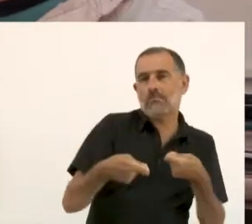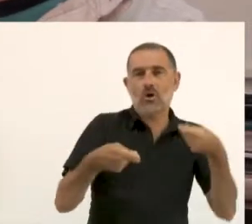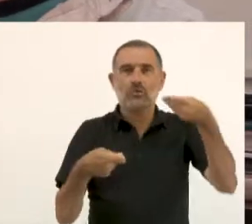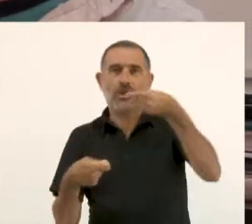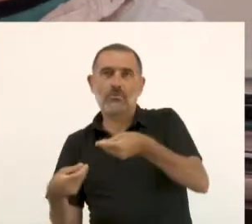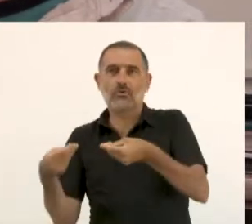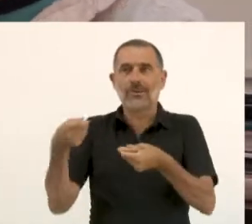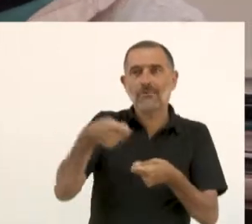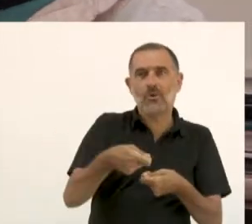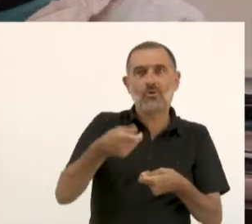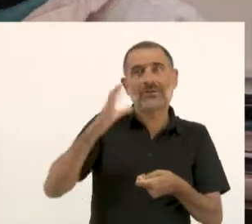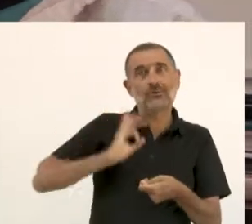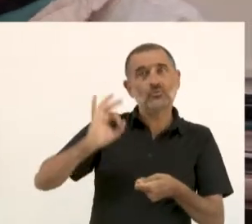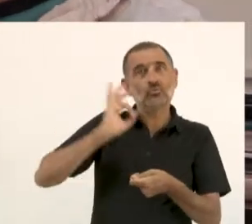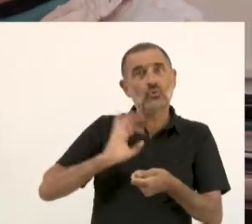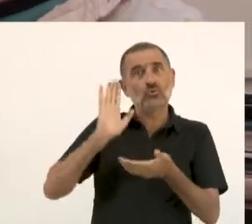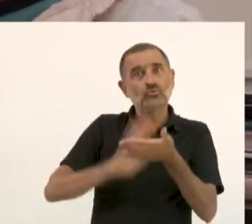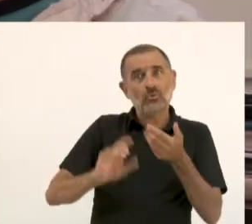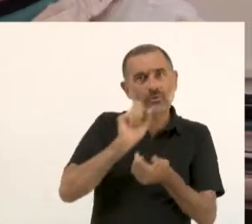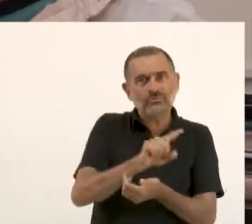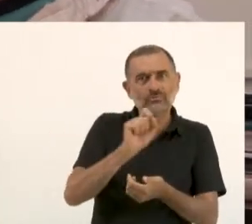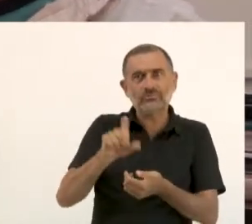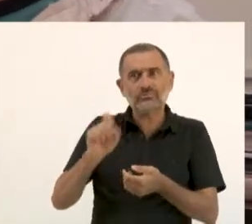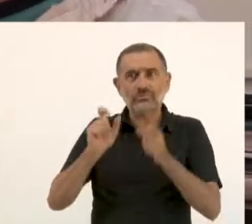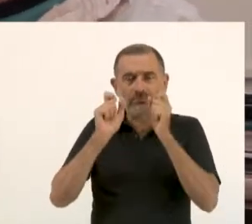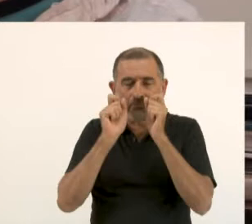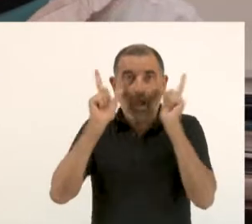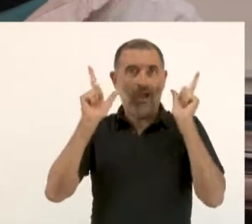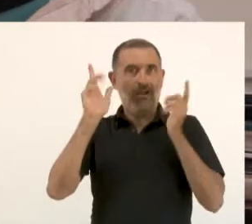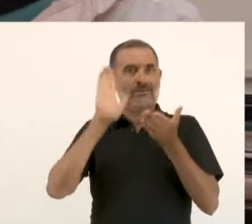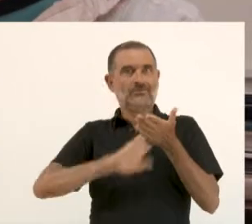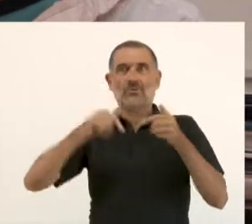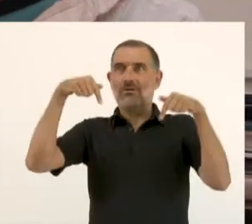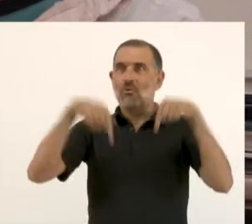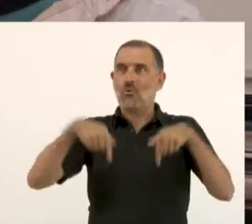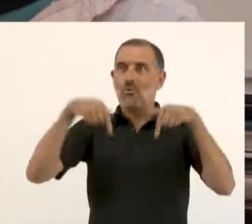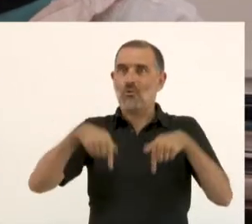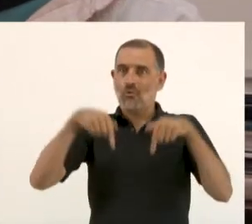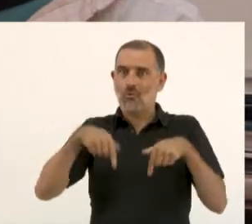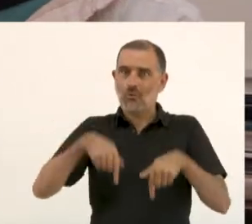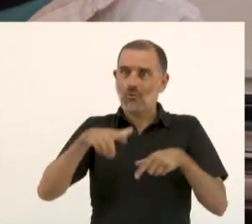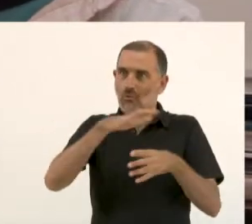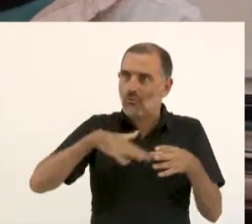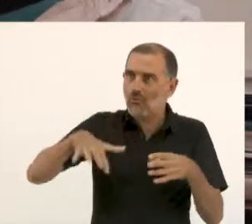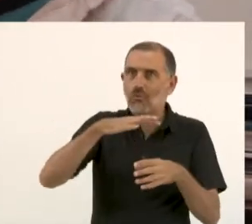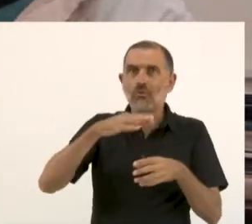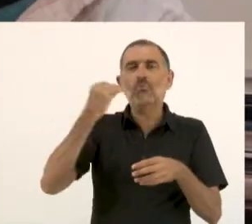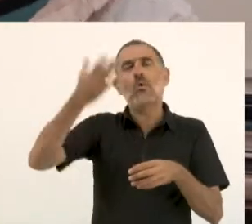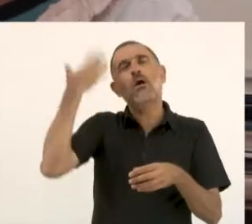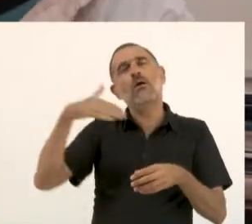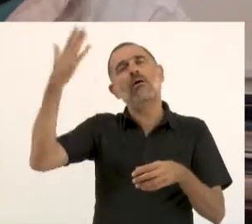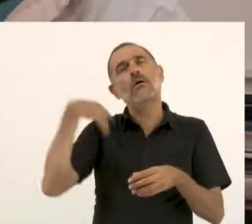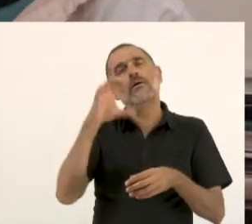cuestión que tiene que ver con el descubrimiento, ¿no?, de esta Córdoba ancestral y sobre todo donde nosotros